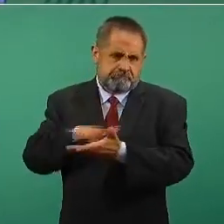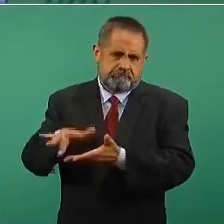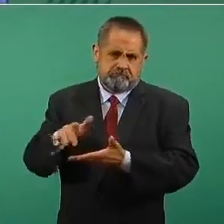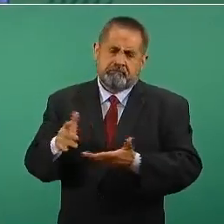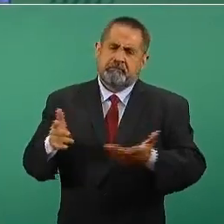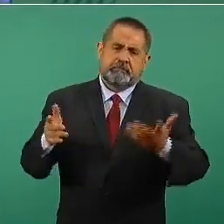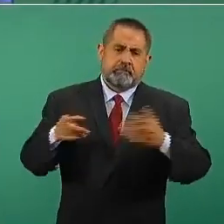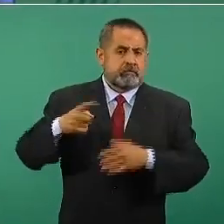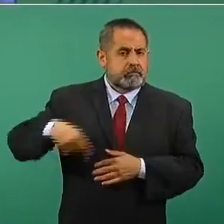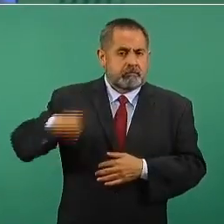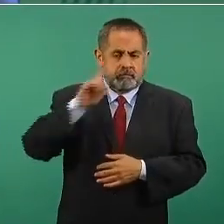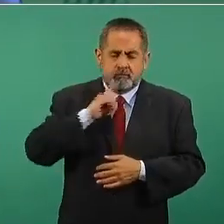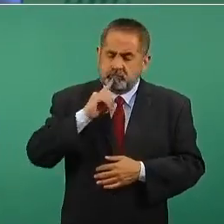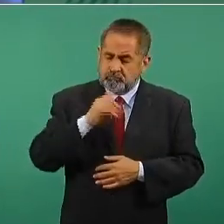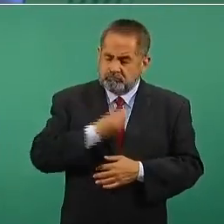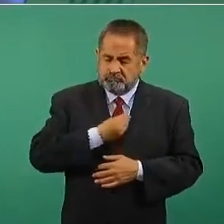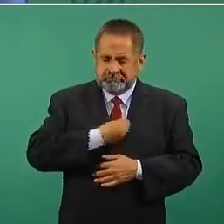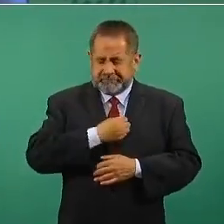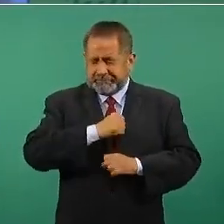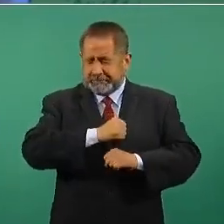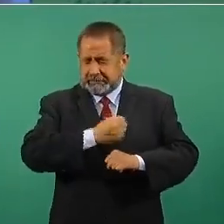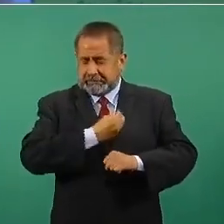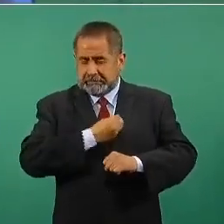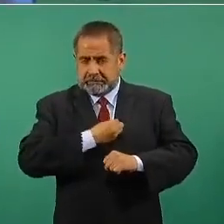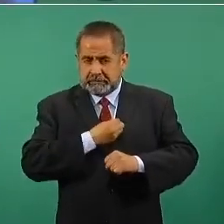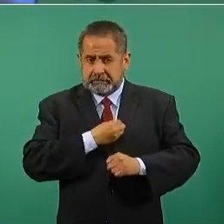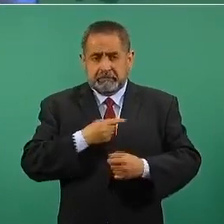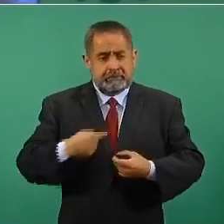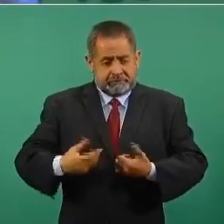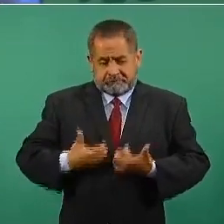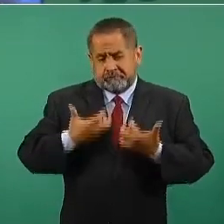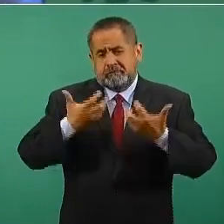porque resistieron mucho, las quemaron.